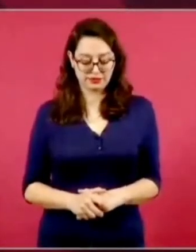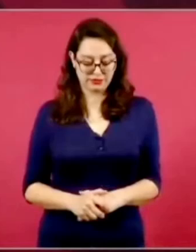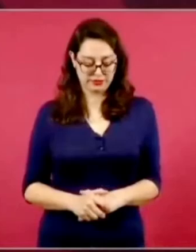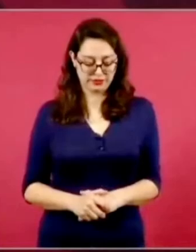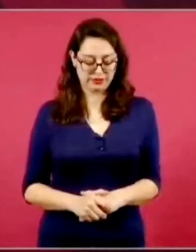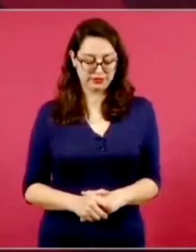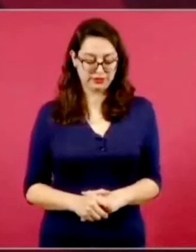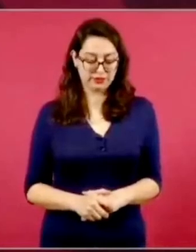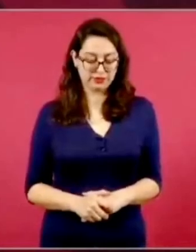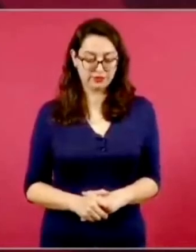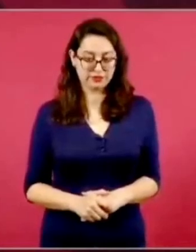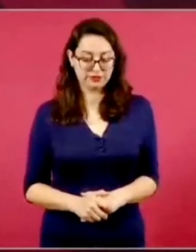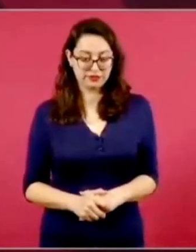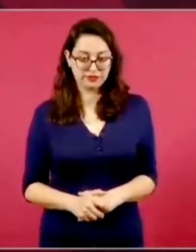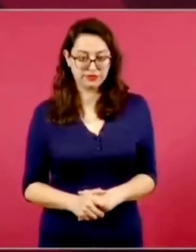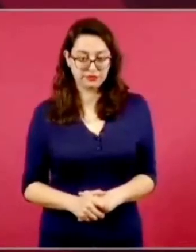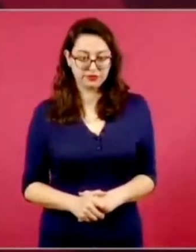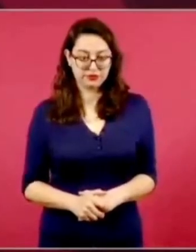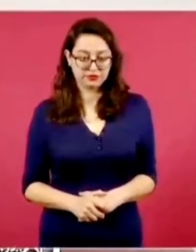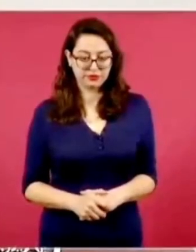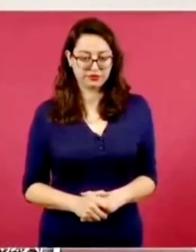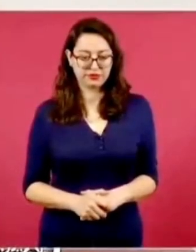hay una anécdota que tiene que ver